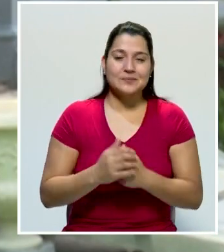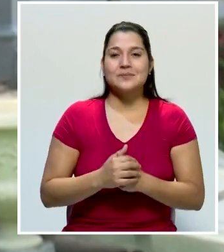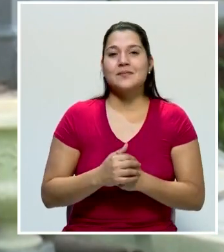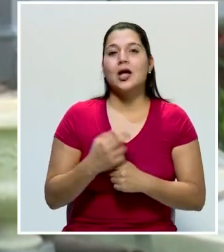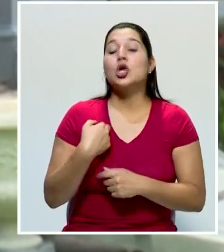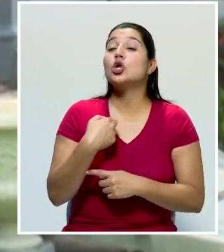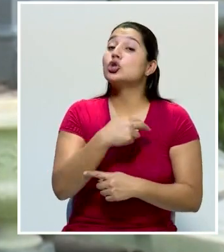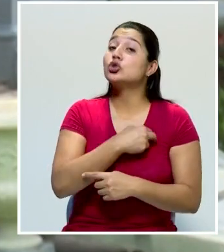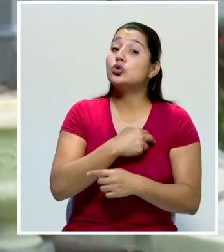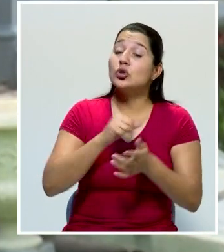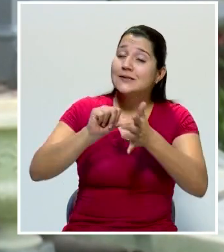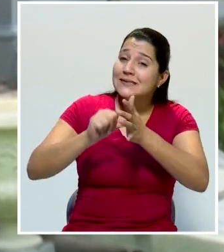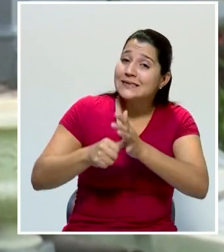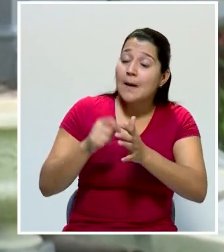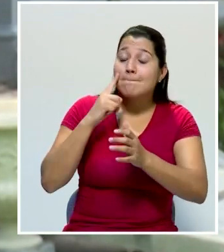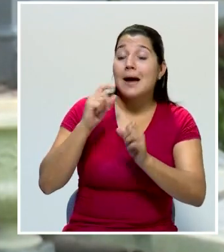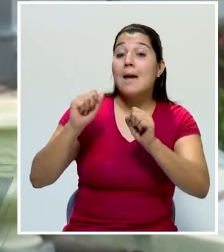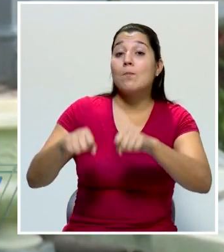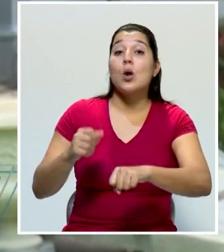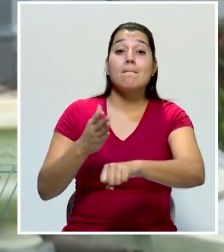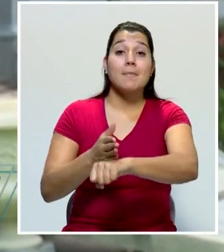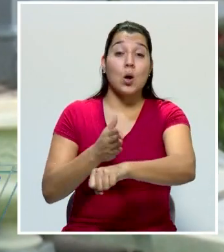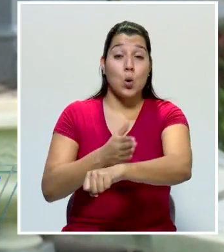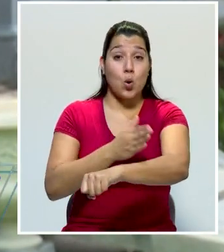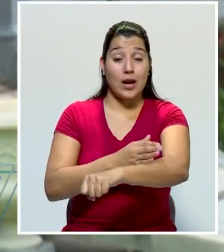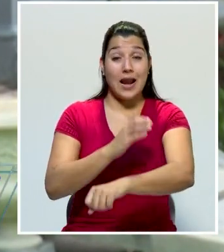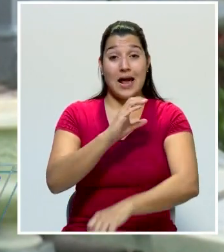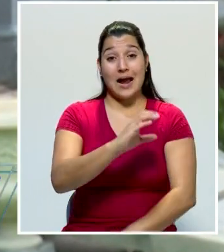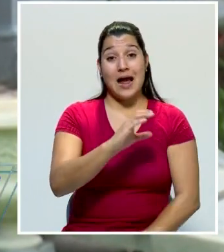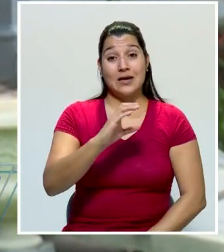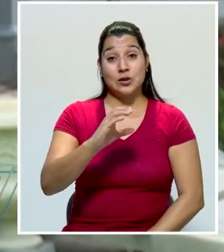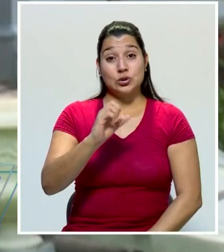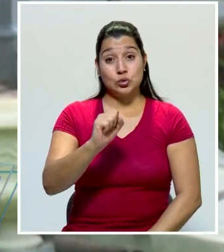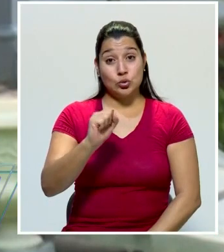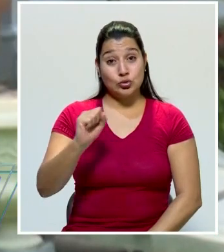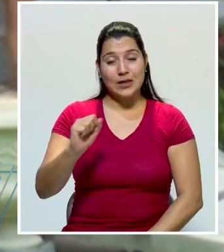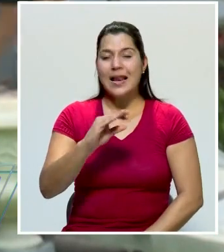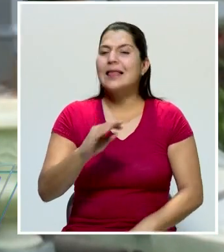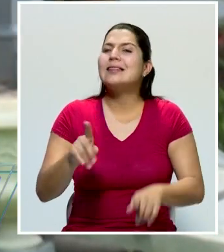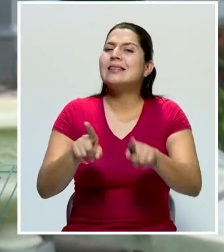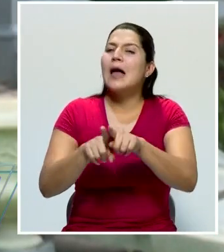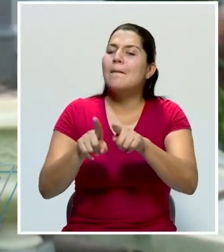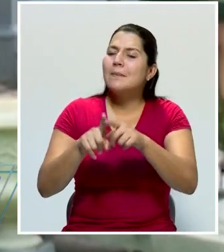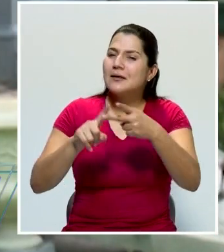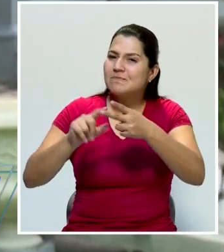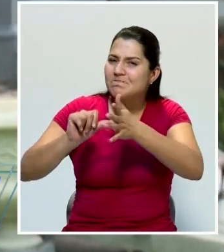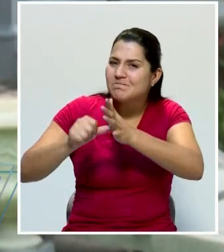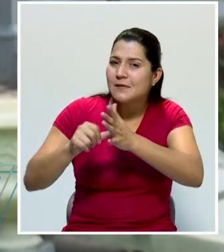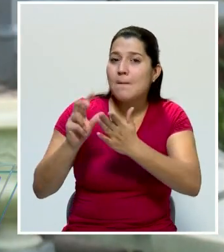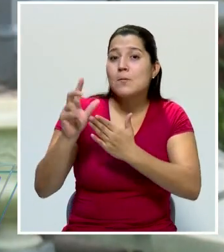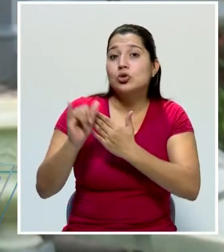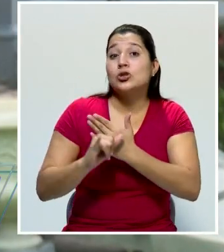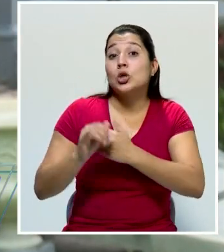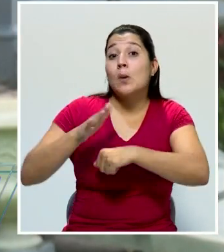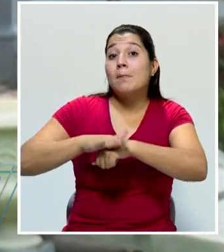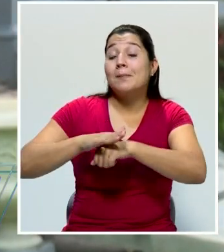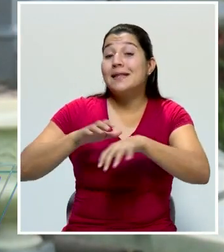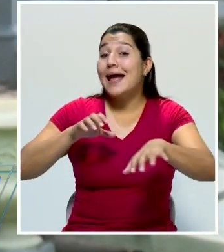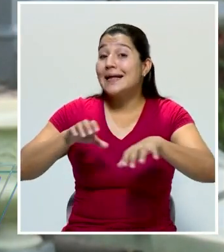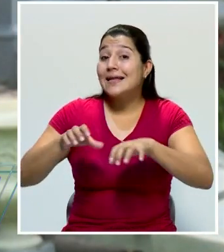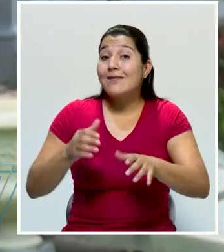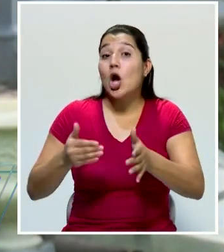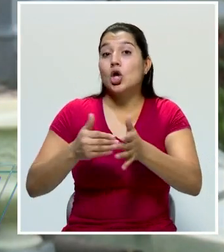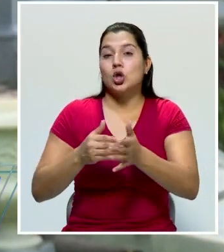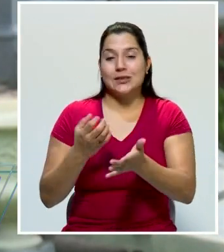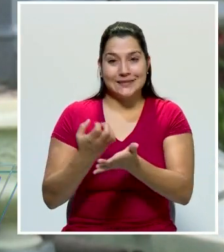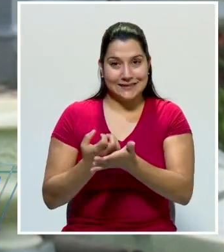al fortalecimiento de la Caja Costarricense del Seguro Social y por supuesto a los proyectos de reactivación económica. Hemos